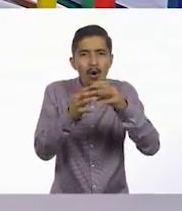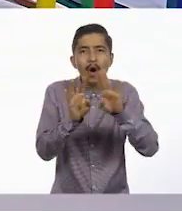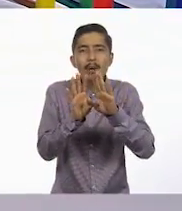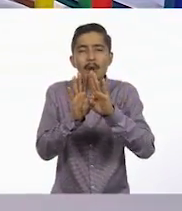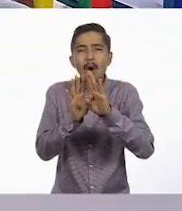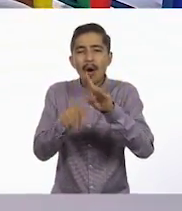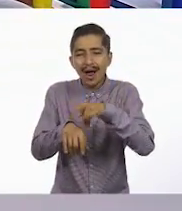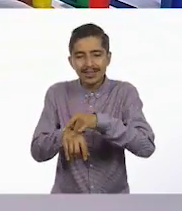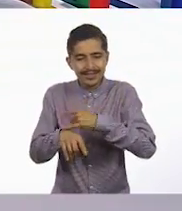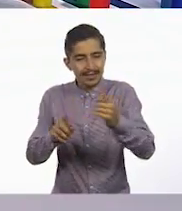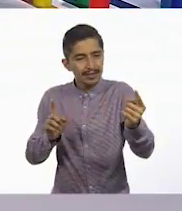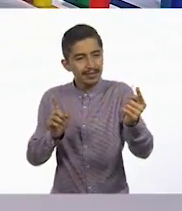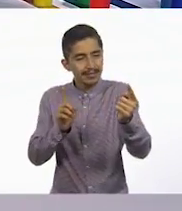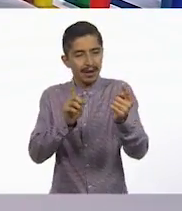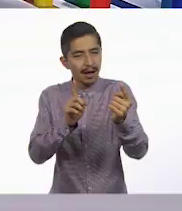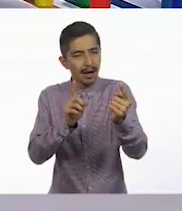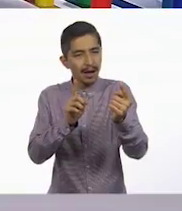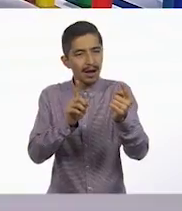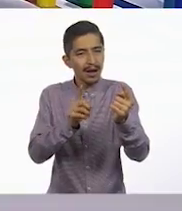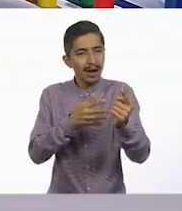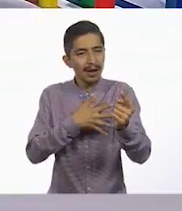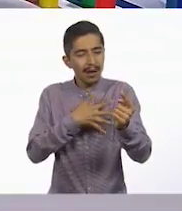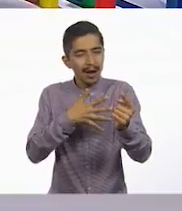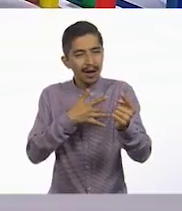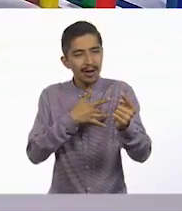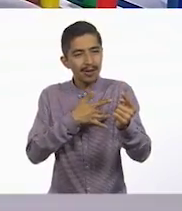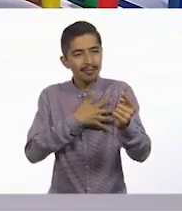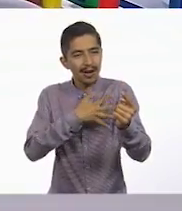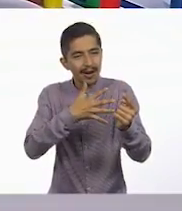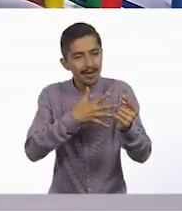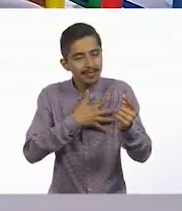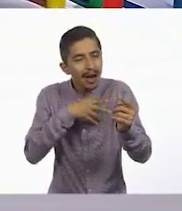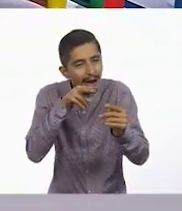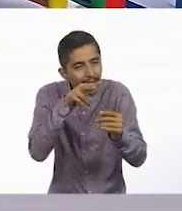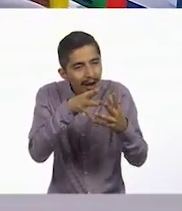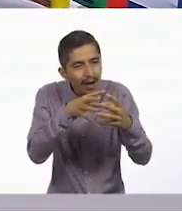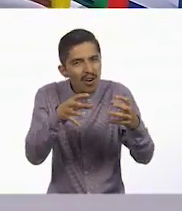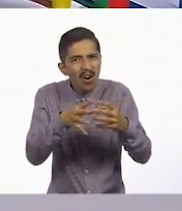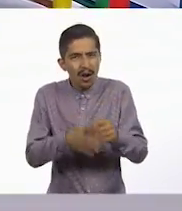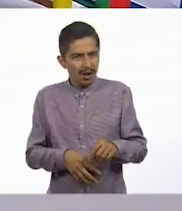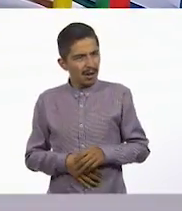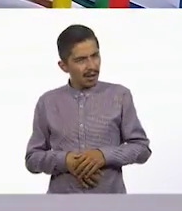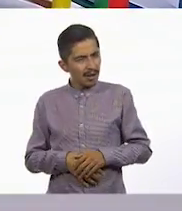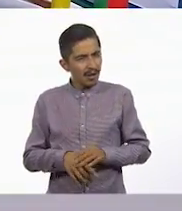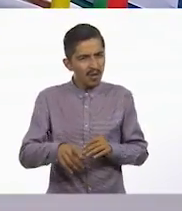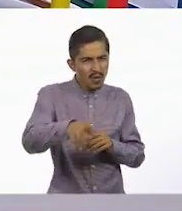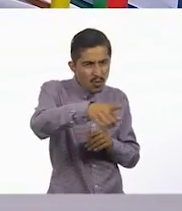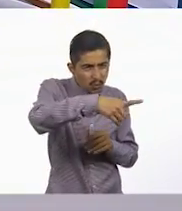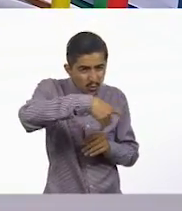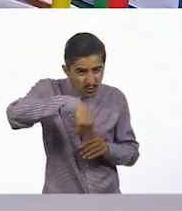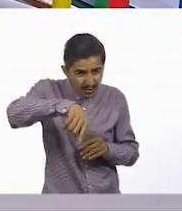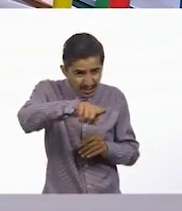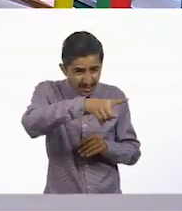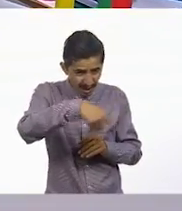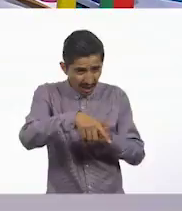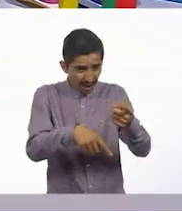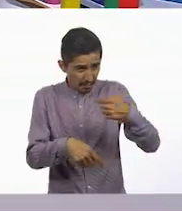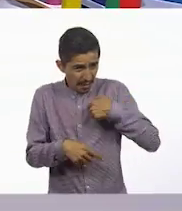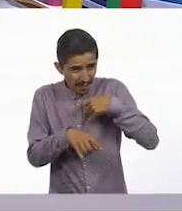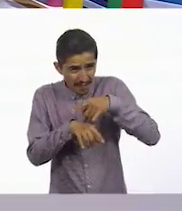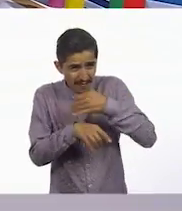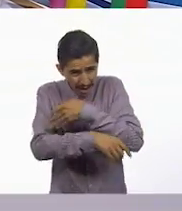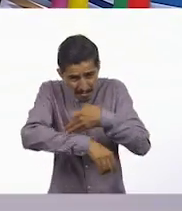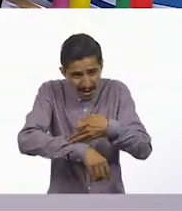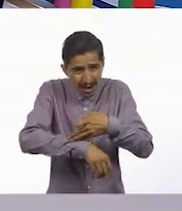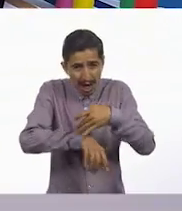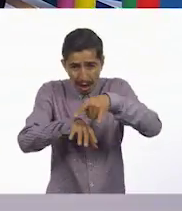su corazón palpitar de emoción. ¿Todos ustedes son mi familia? Así es, le dijo el